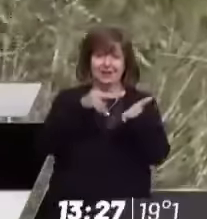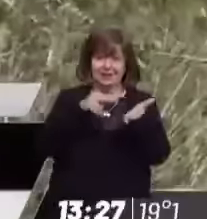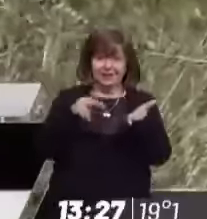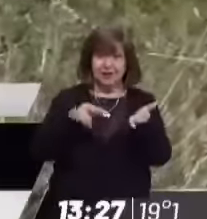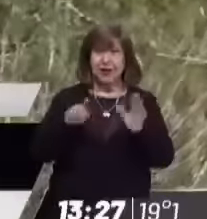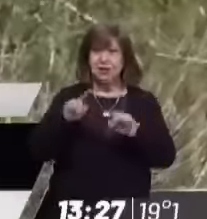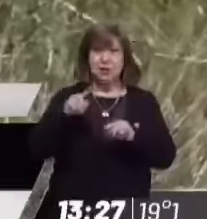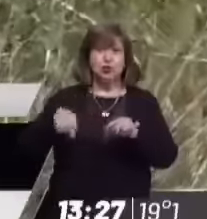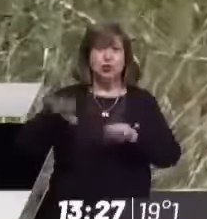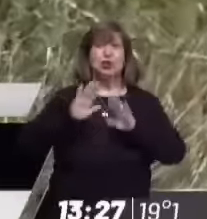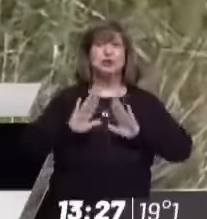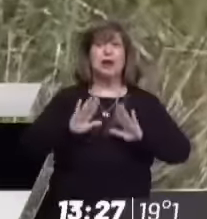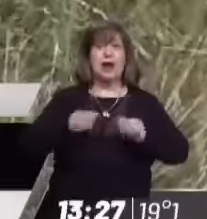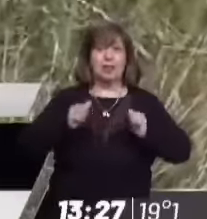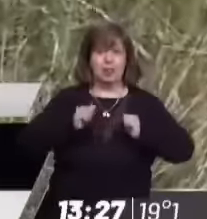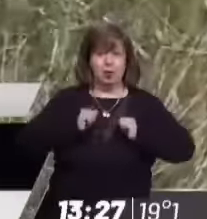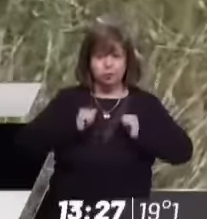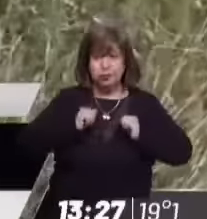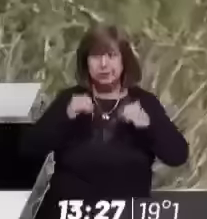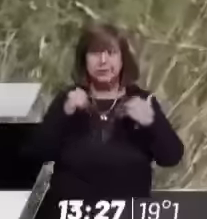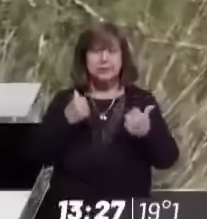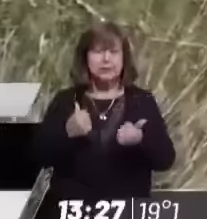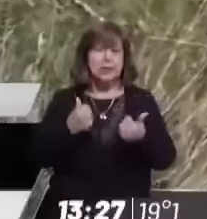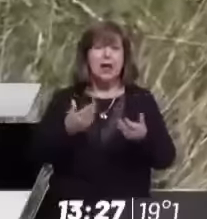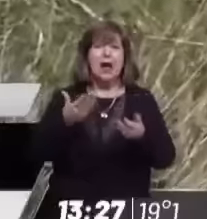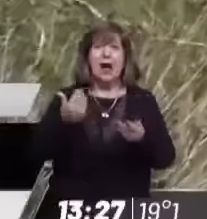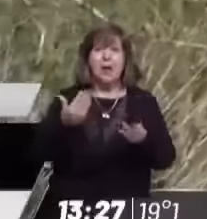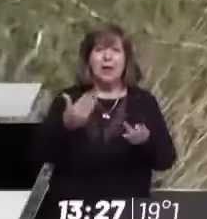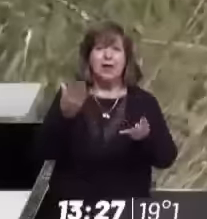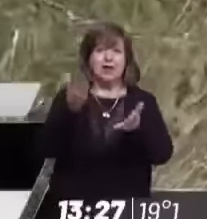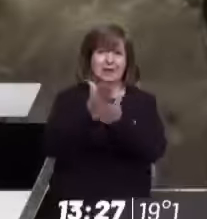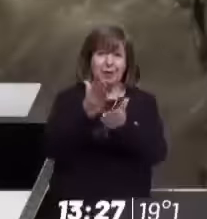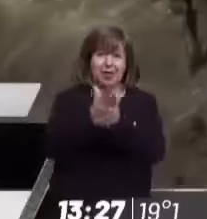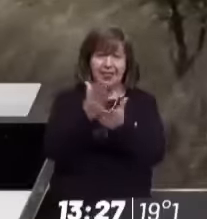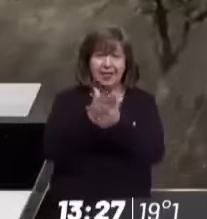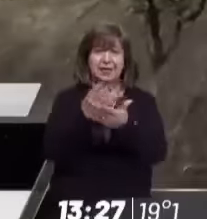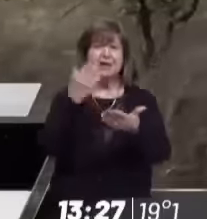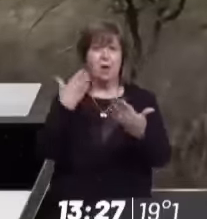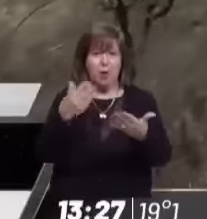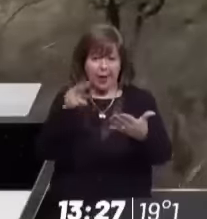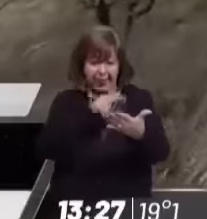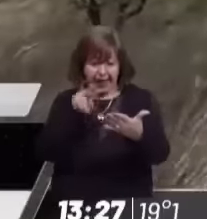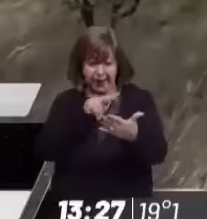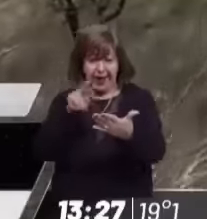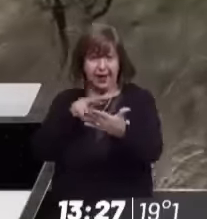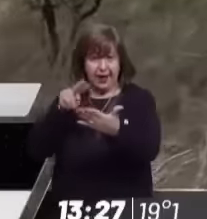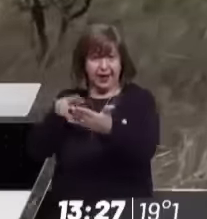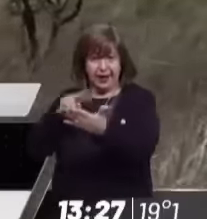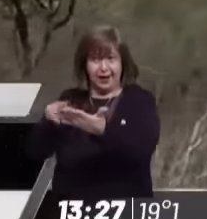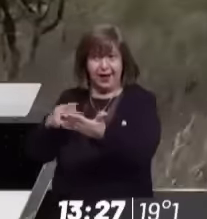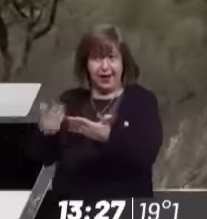que nada expectantes, porque sí, eso nos va a dar la real